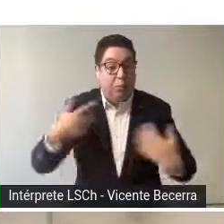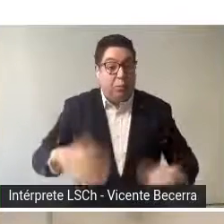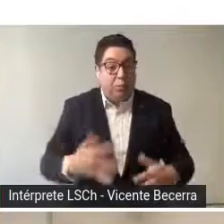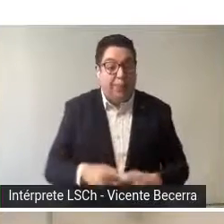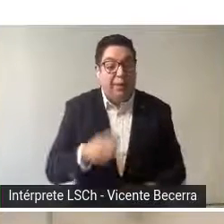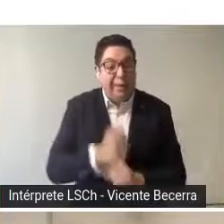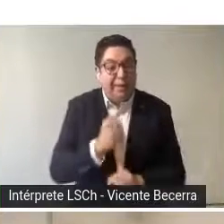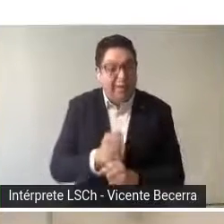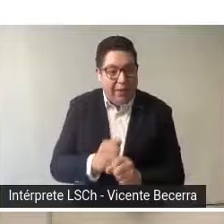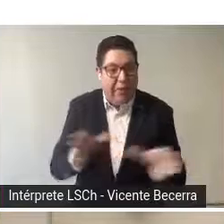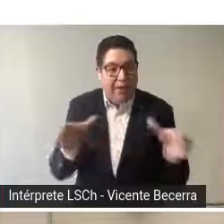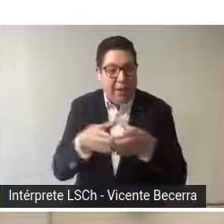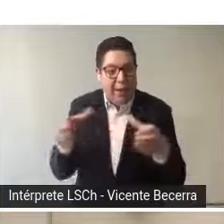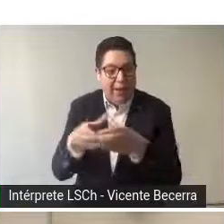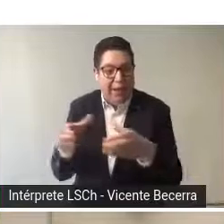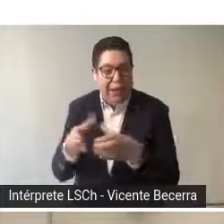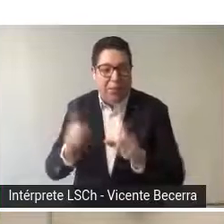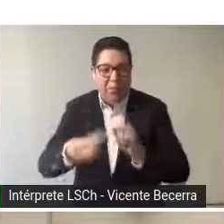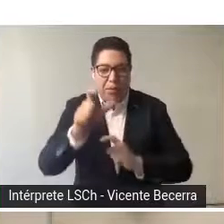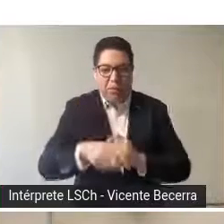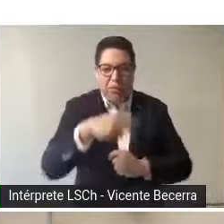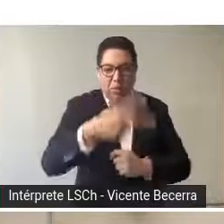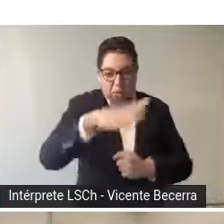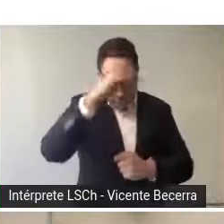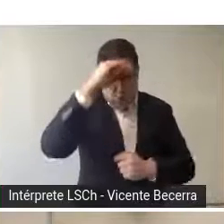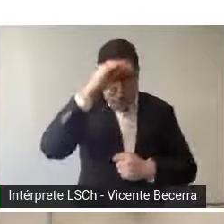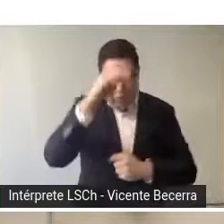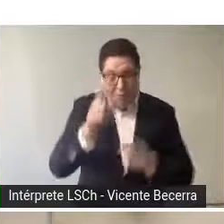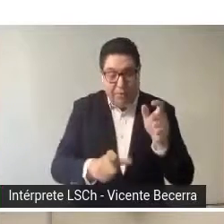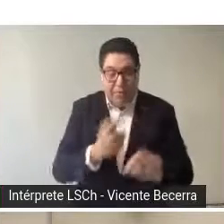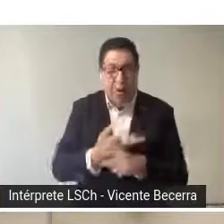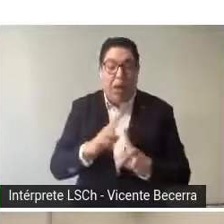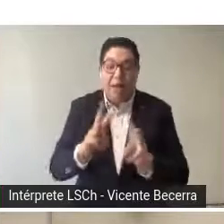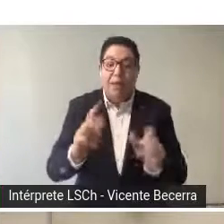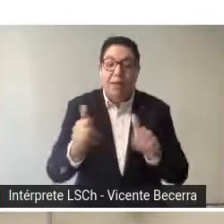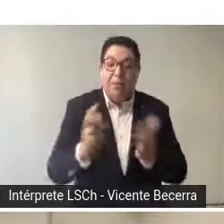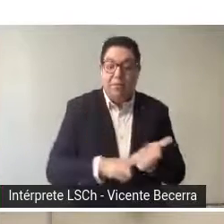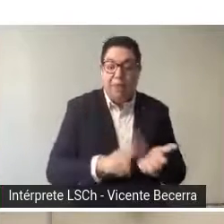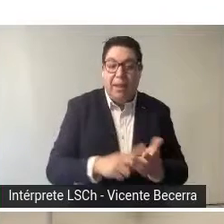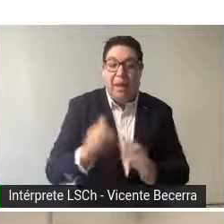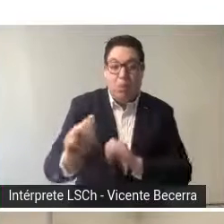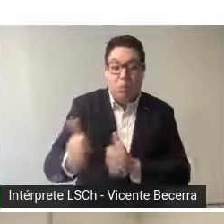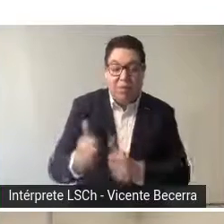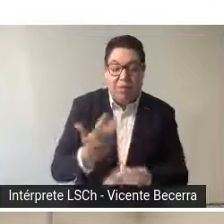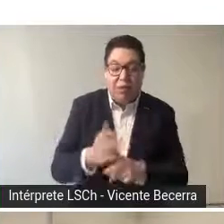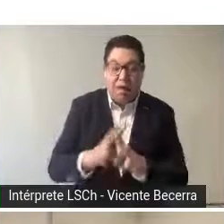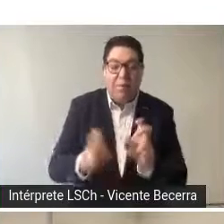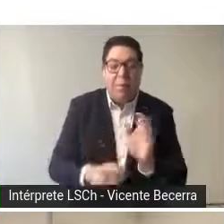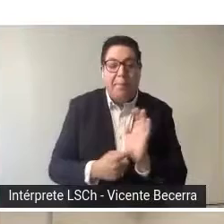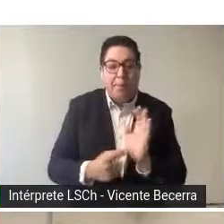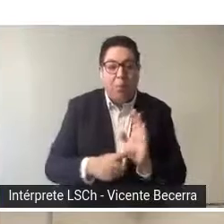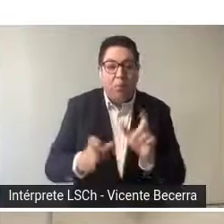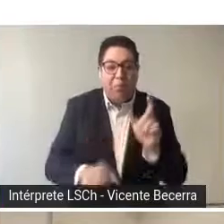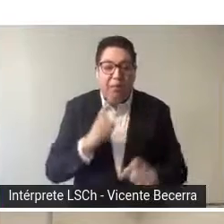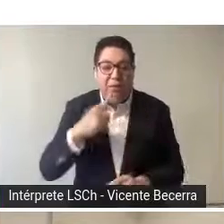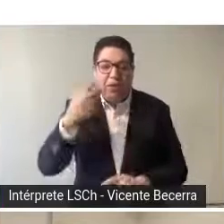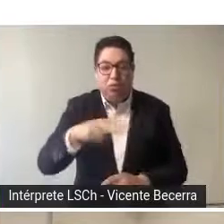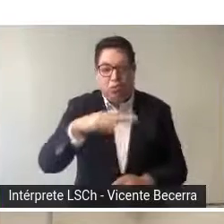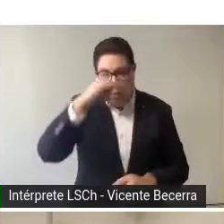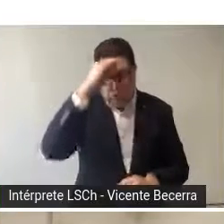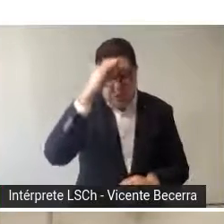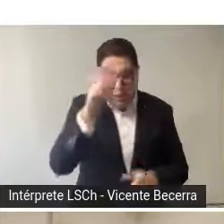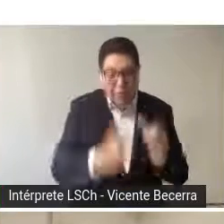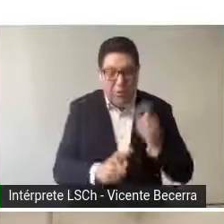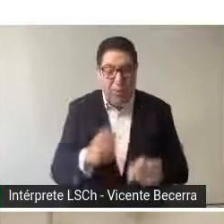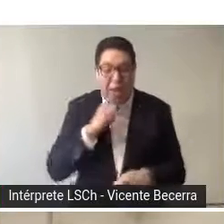en equipo y crear esa confianza, y eso también es un desafío para nosotros, no solamente crear una confianza en las personas, sino